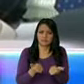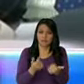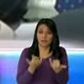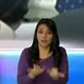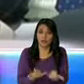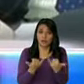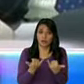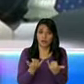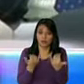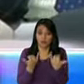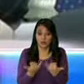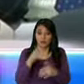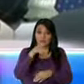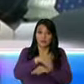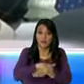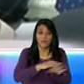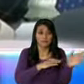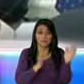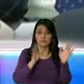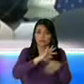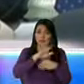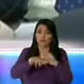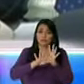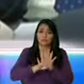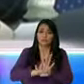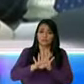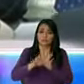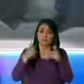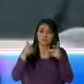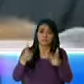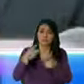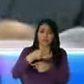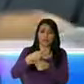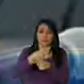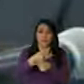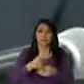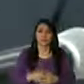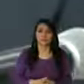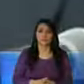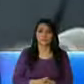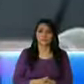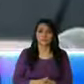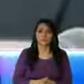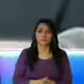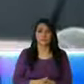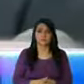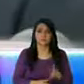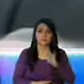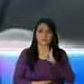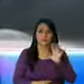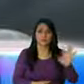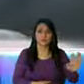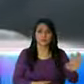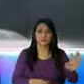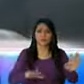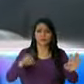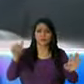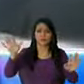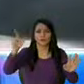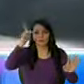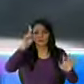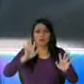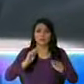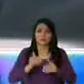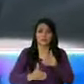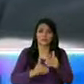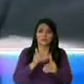la tarde de hoy, estemos todos ahí presentes en el CNE. Acabamos de ver dos países, uno los Estados Unidos y el otro Perú, en procesos